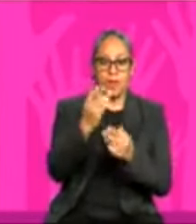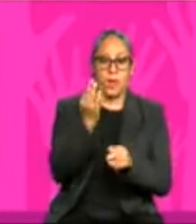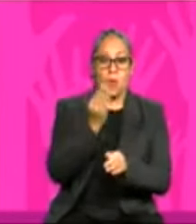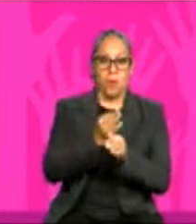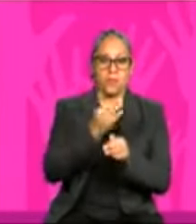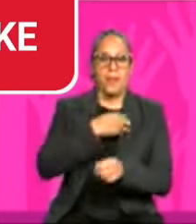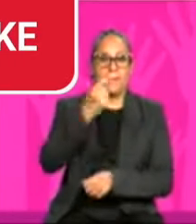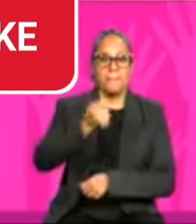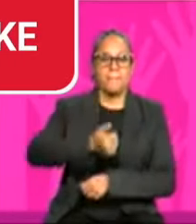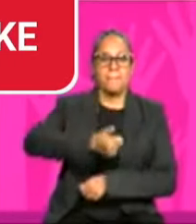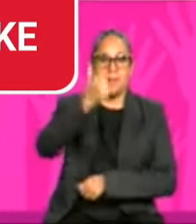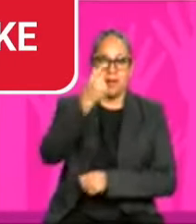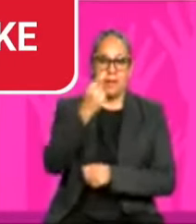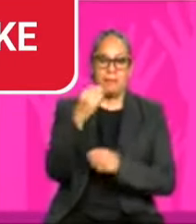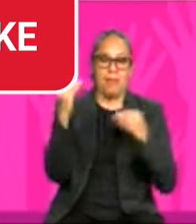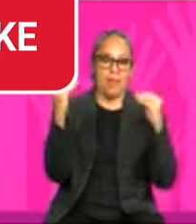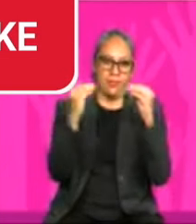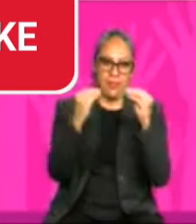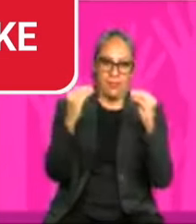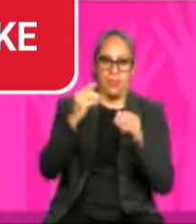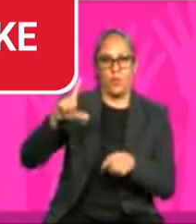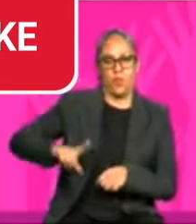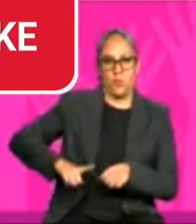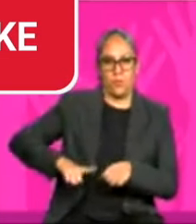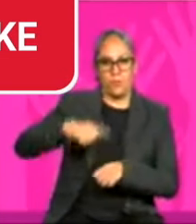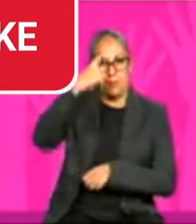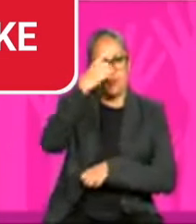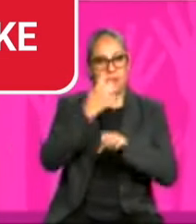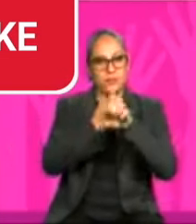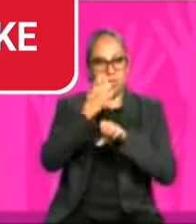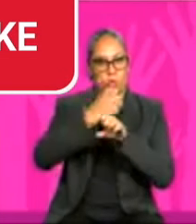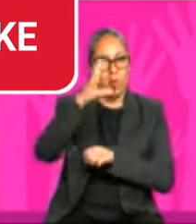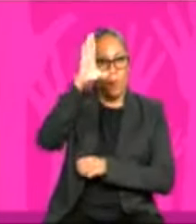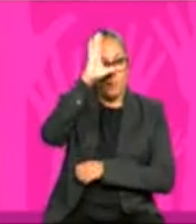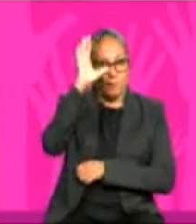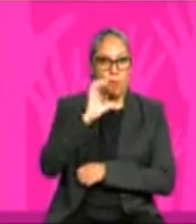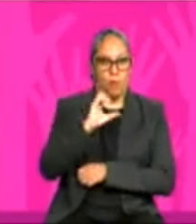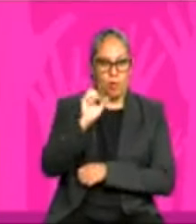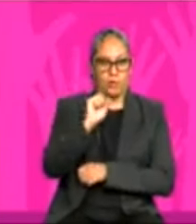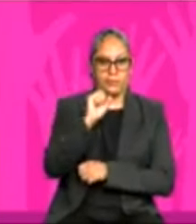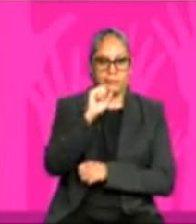primer debate de las candidatas al gobierno del Estado de Morelos en este proceso electoral